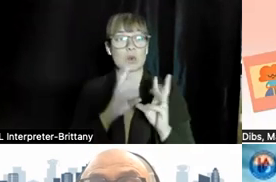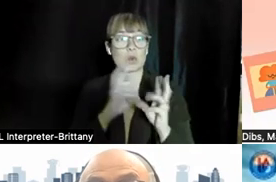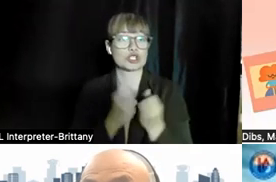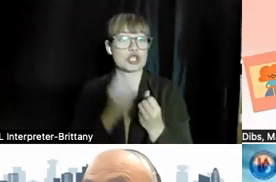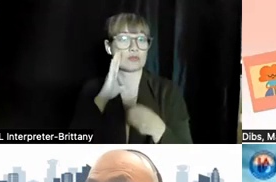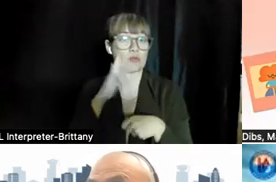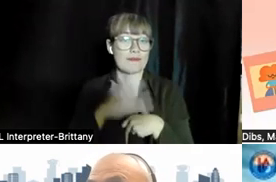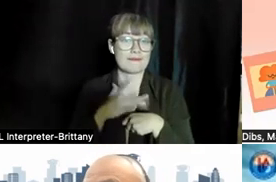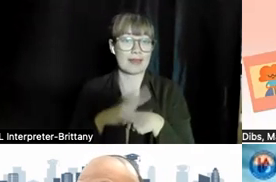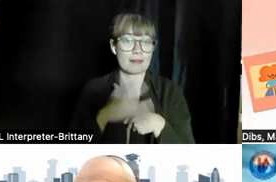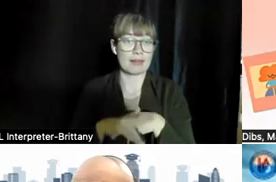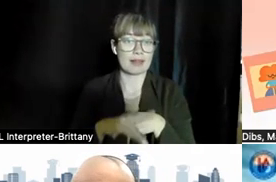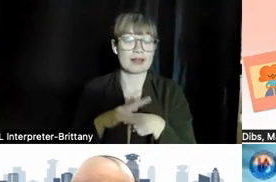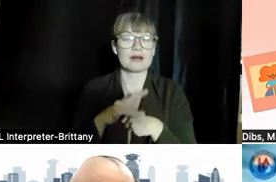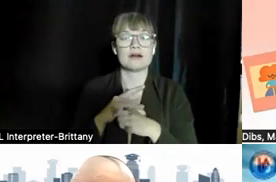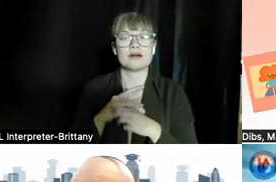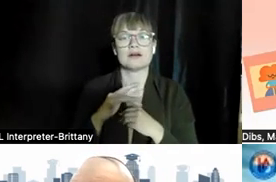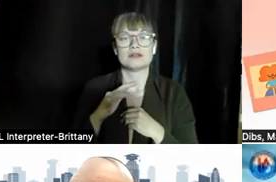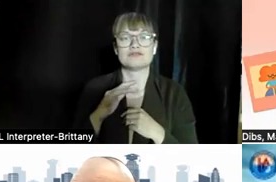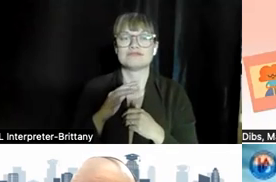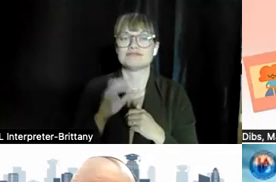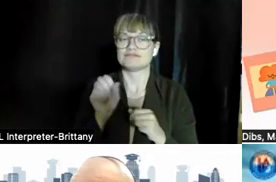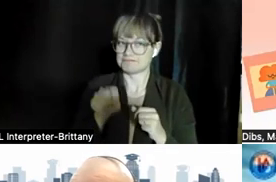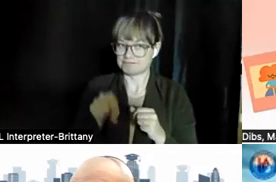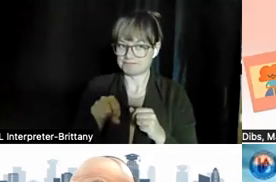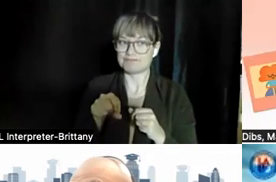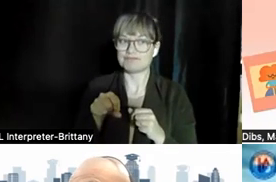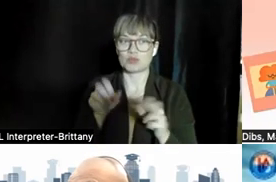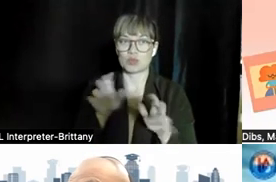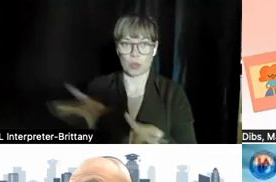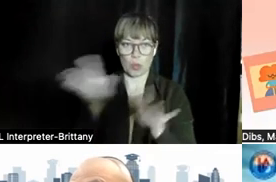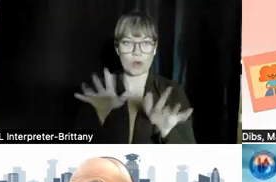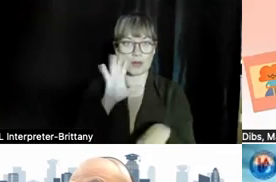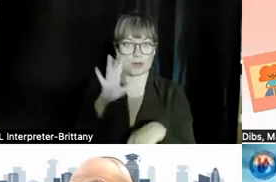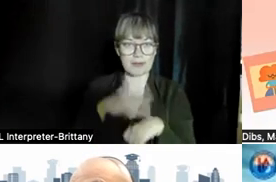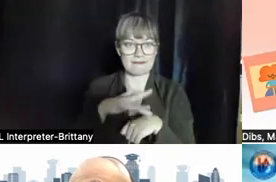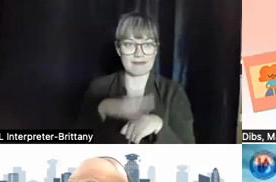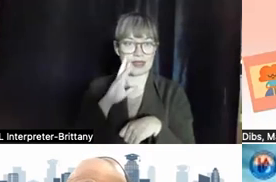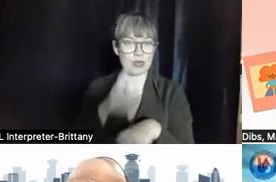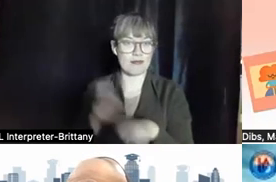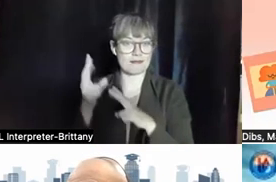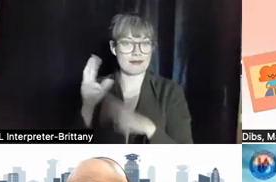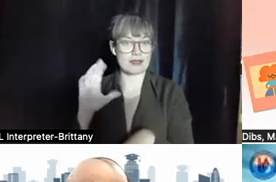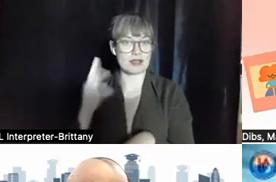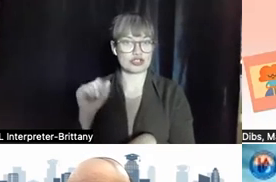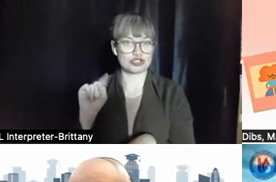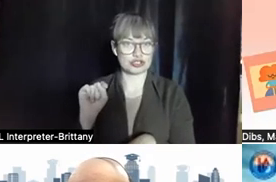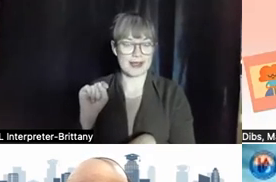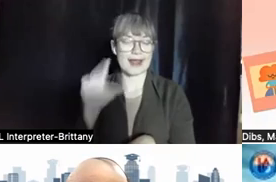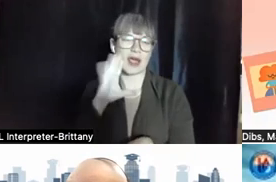los talleres van a estar disponibles. Sí, las grabaciones van a estar disponibles. Lo puse en el chat, lo pondré de